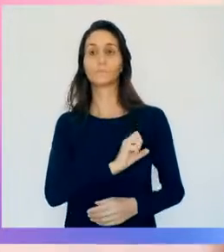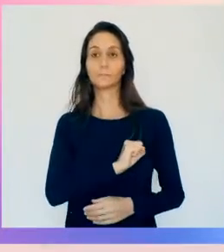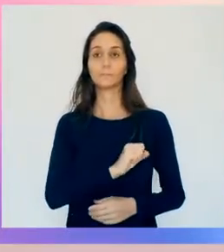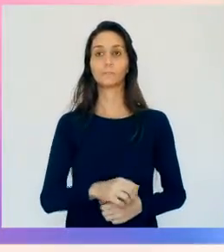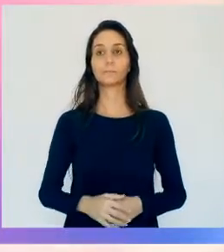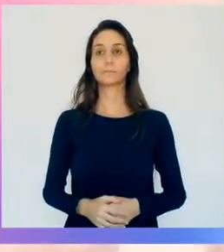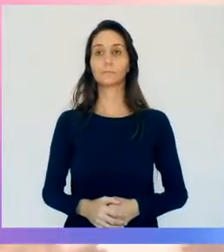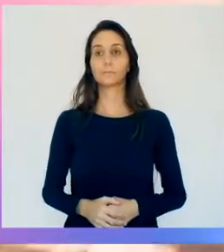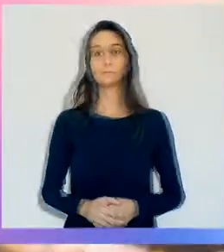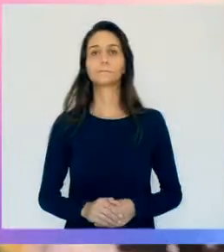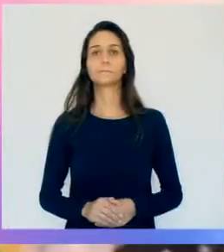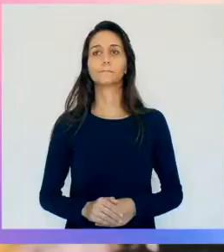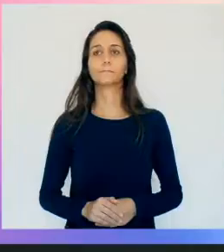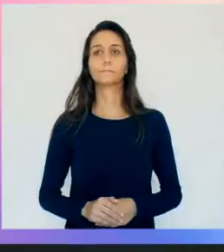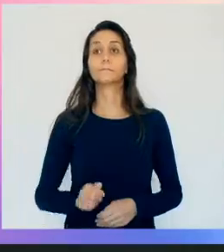amor.